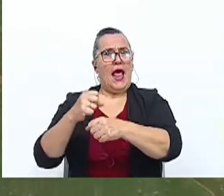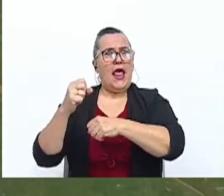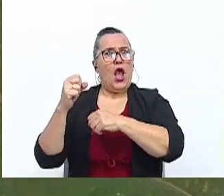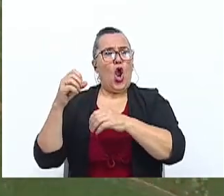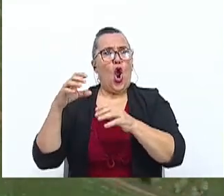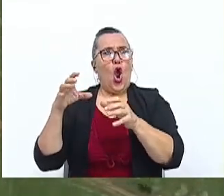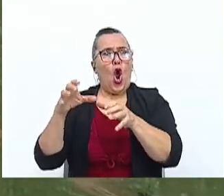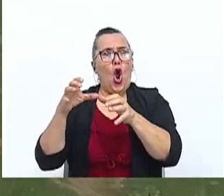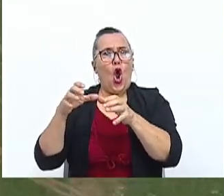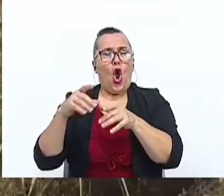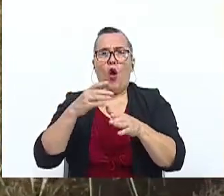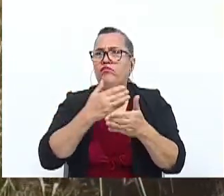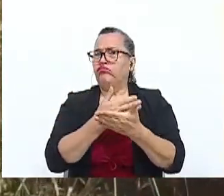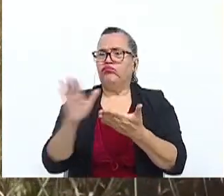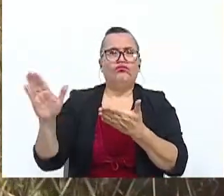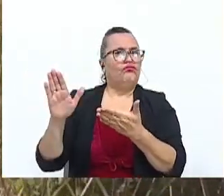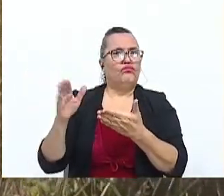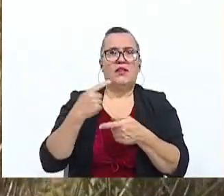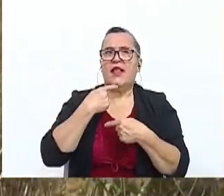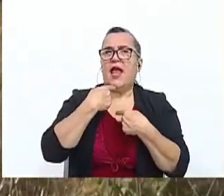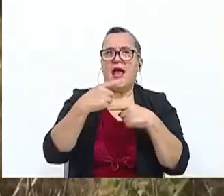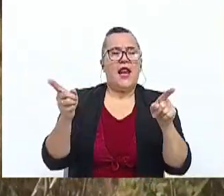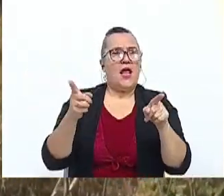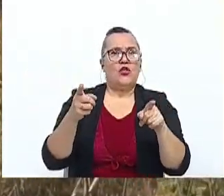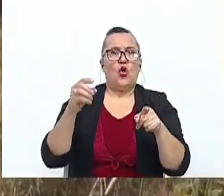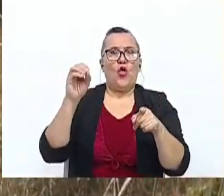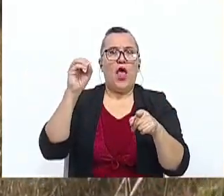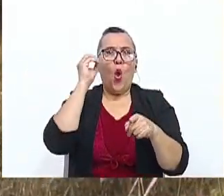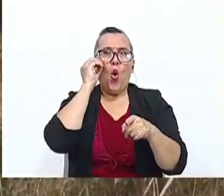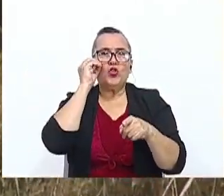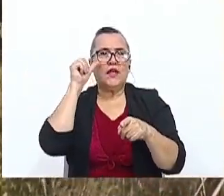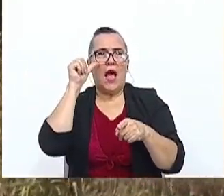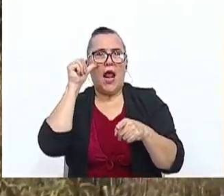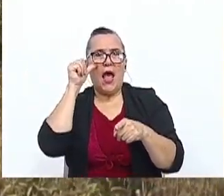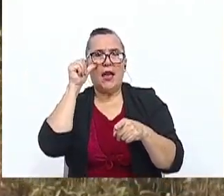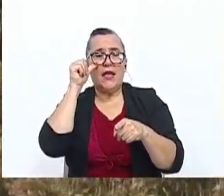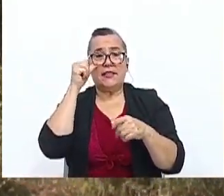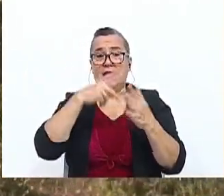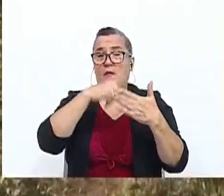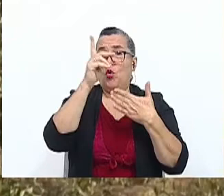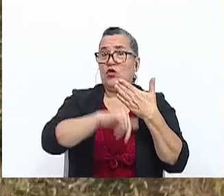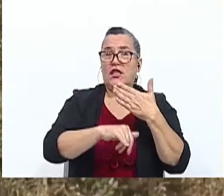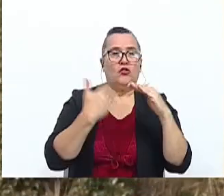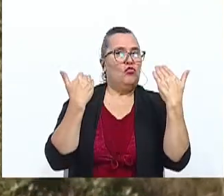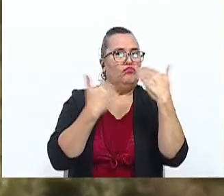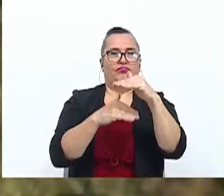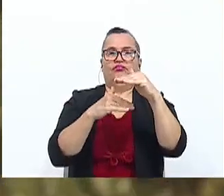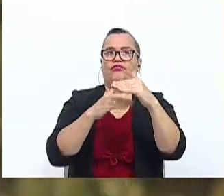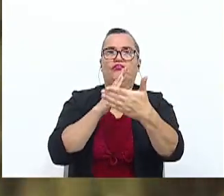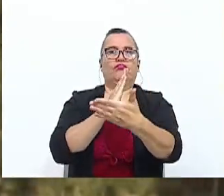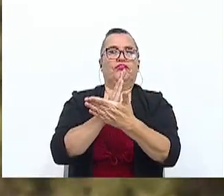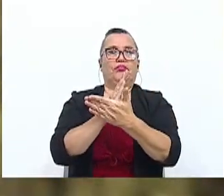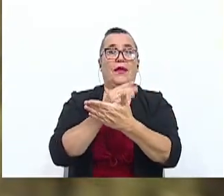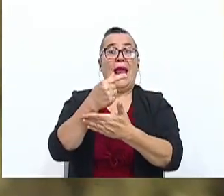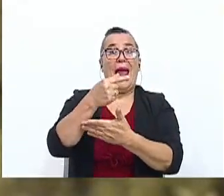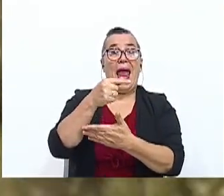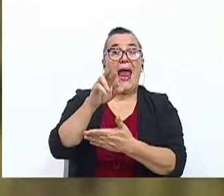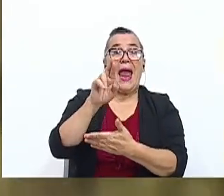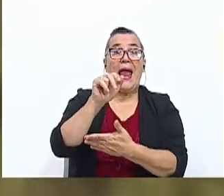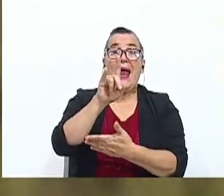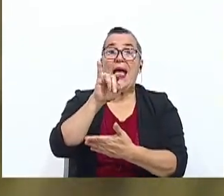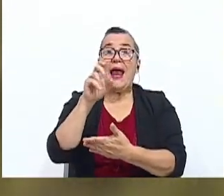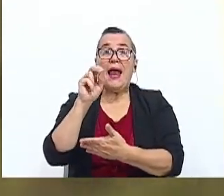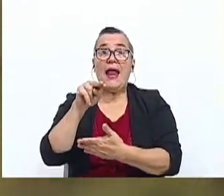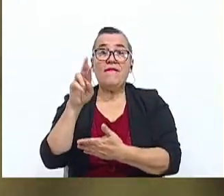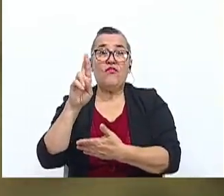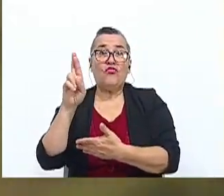el decreto ejecutivo de Óscar Arias, que posibilitó el desarrollo del proyecto minero. Gravin Rodríguez, administrador de